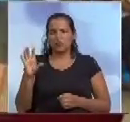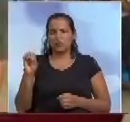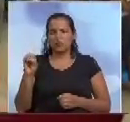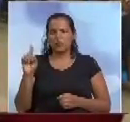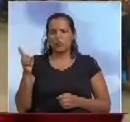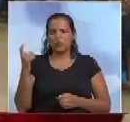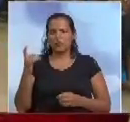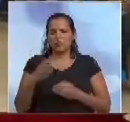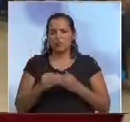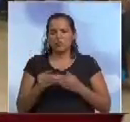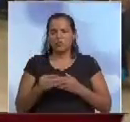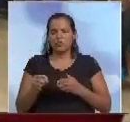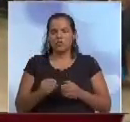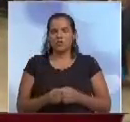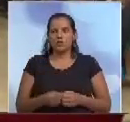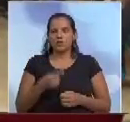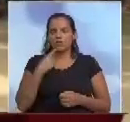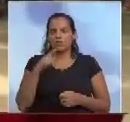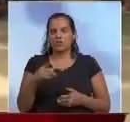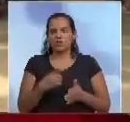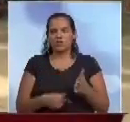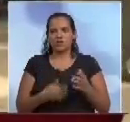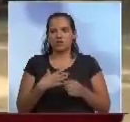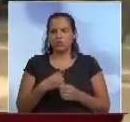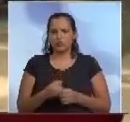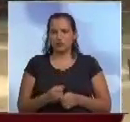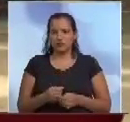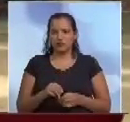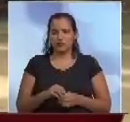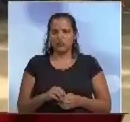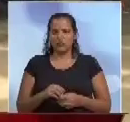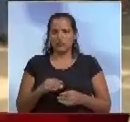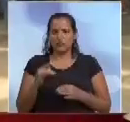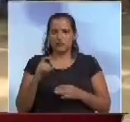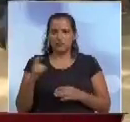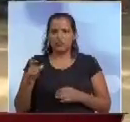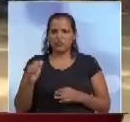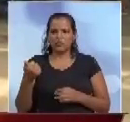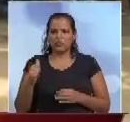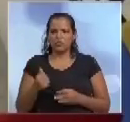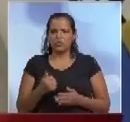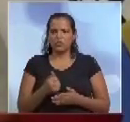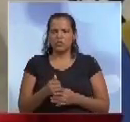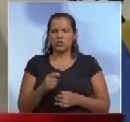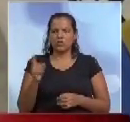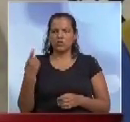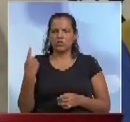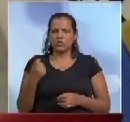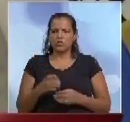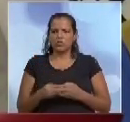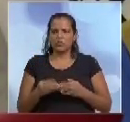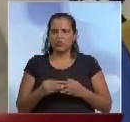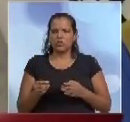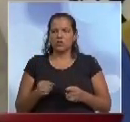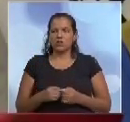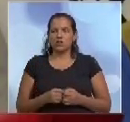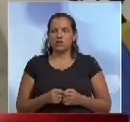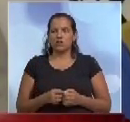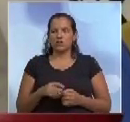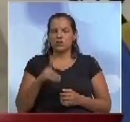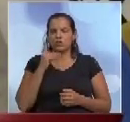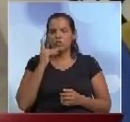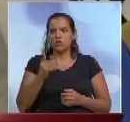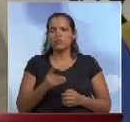450 millones de dólares y por el cual se prevé un ahorro de 110 millones. Hay que señalar y